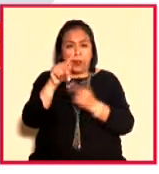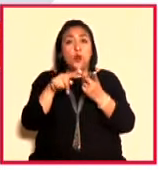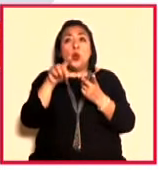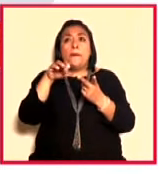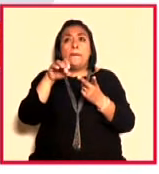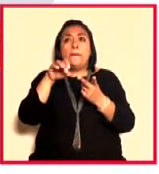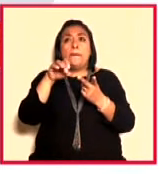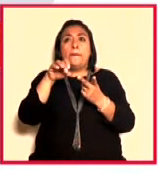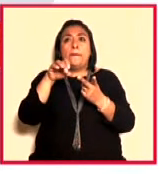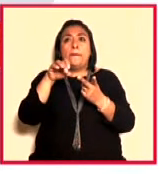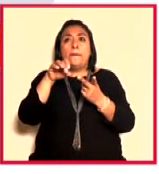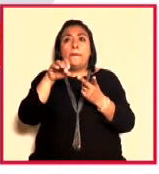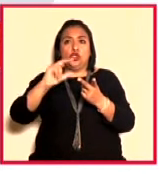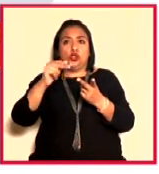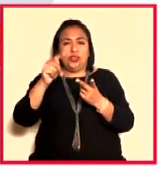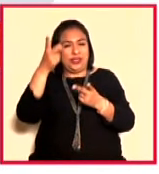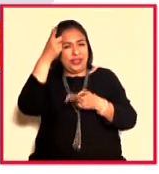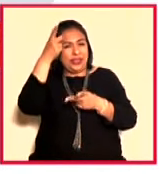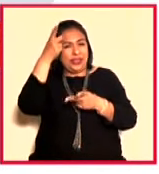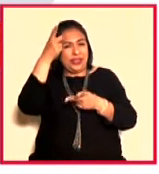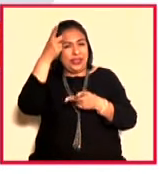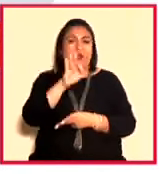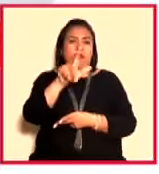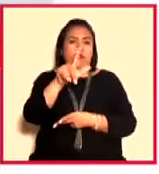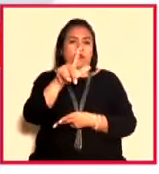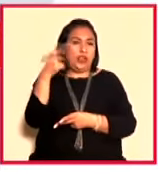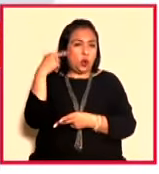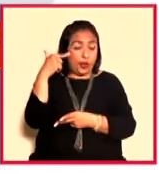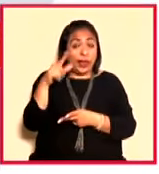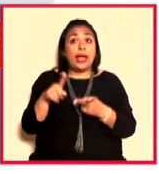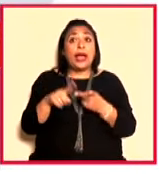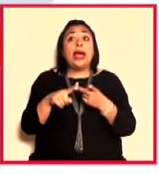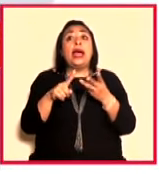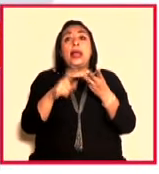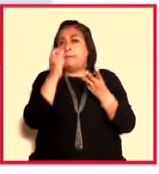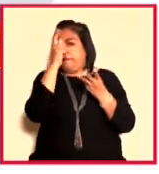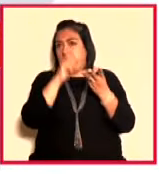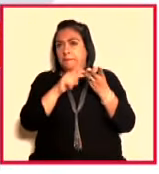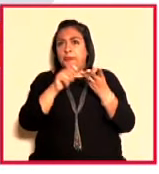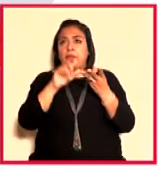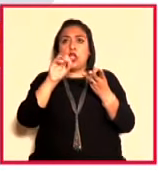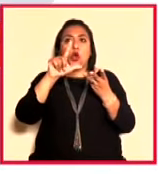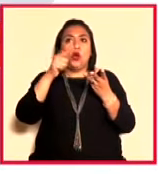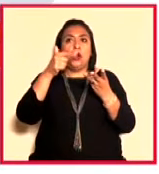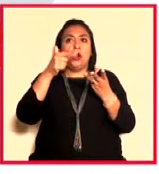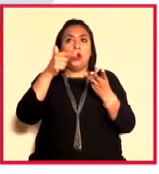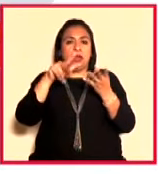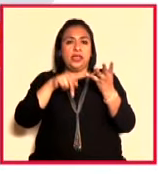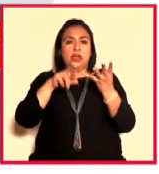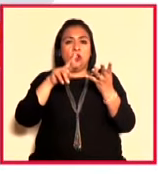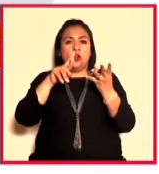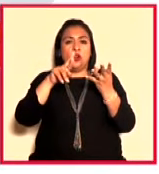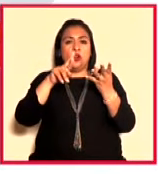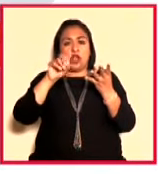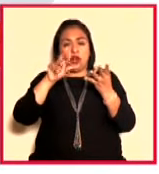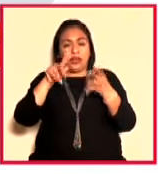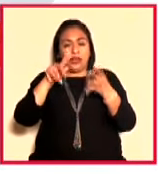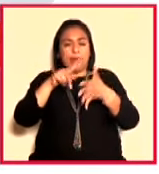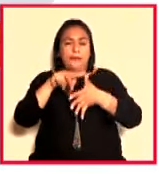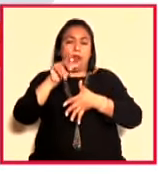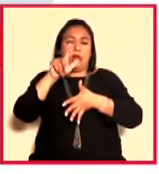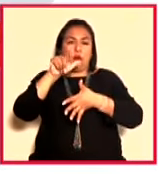Schultz, directora de la Feria Internacional del Libro de Guadalajara, y los escritores Olga Merino, Ray Loriga y Paula Vázquez. En